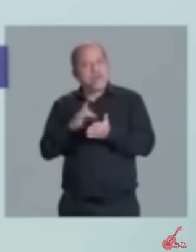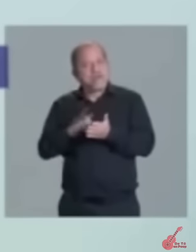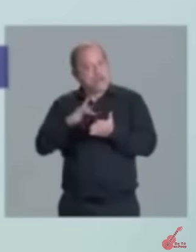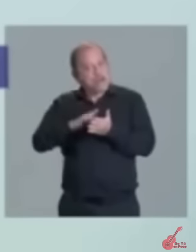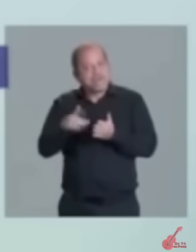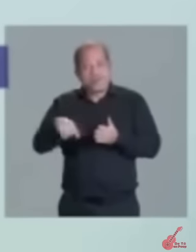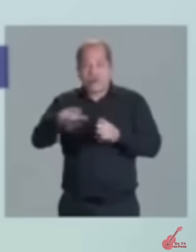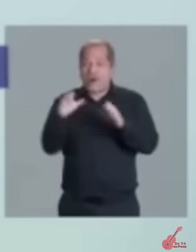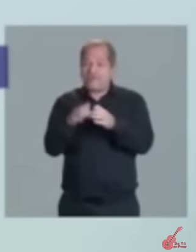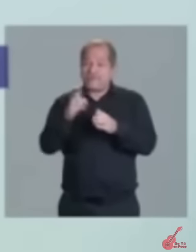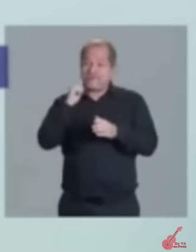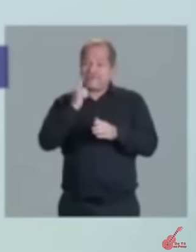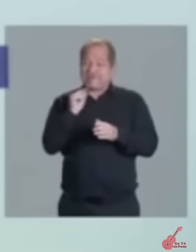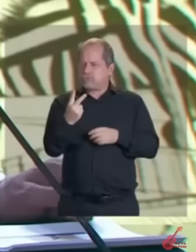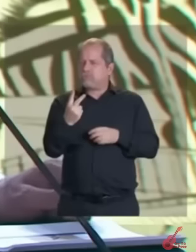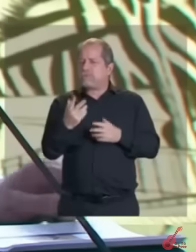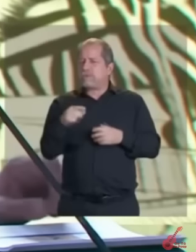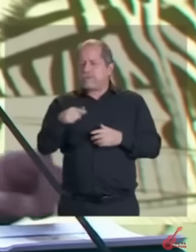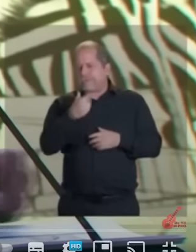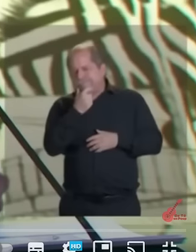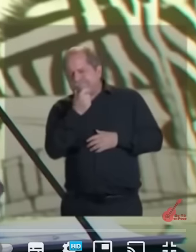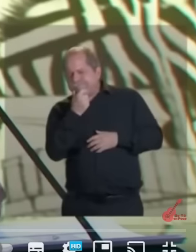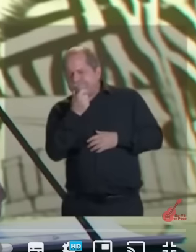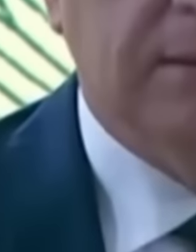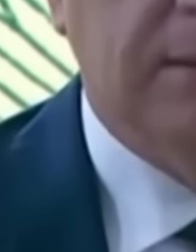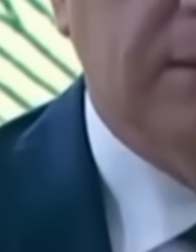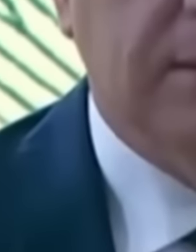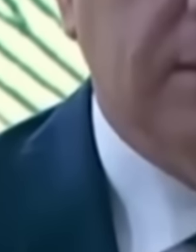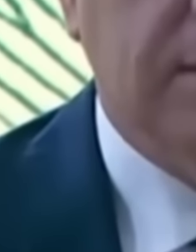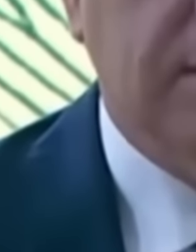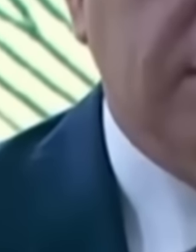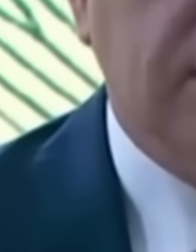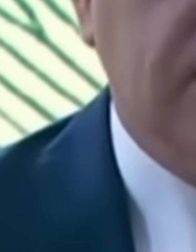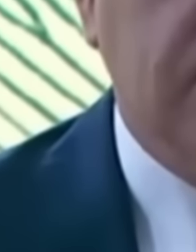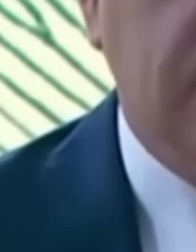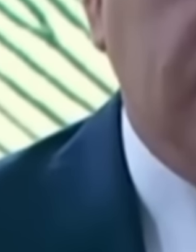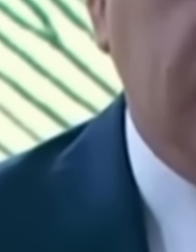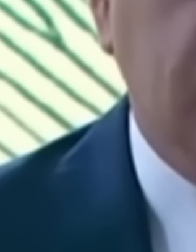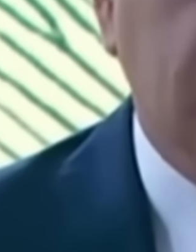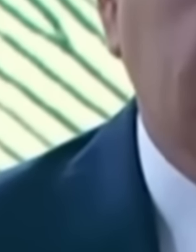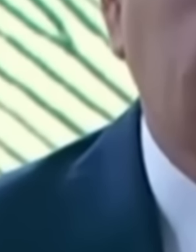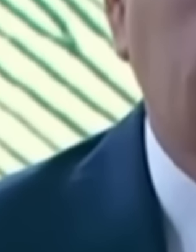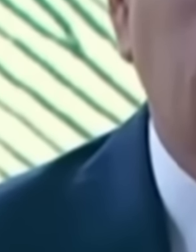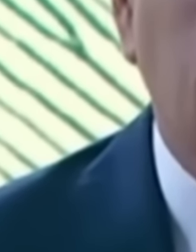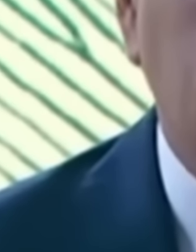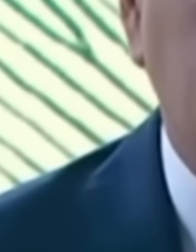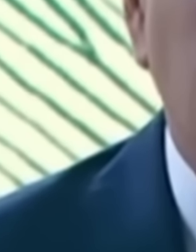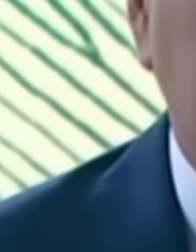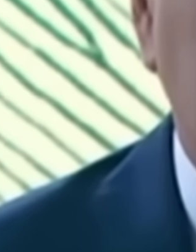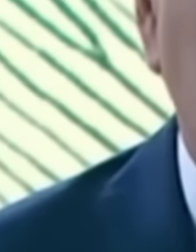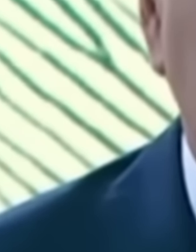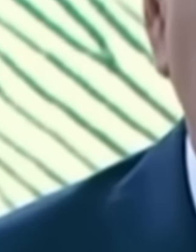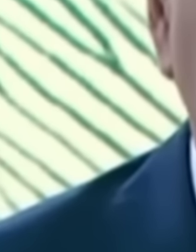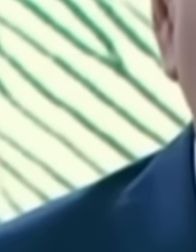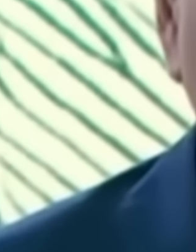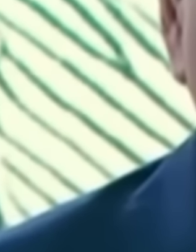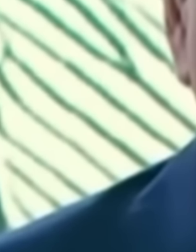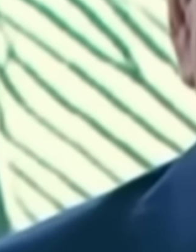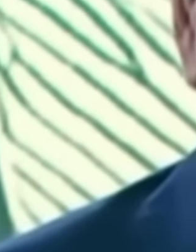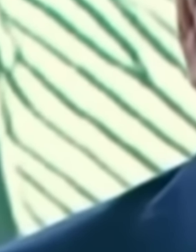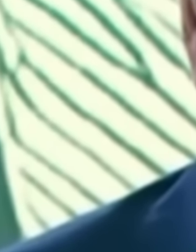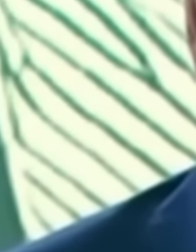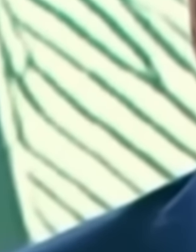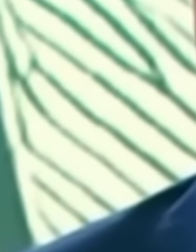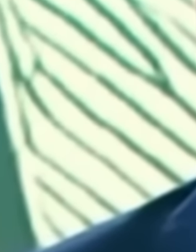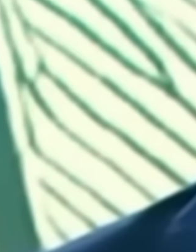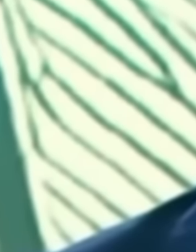sorda hace unos días. A ver. Cómanme el pito si los temas a... Eso significaba, ¿te imaginas? Me encantaría que sí dijeran esas mamadas,